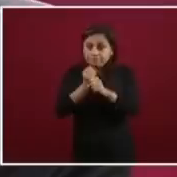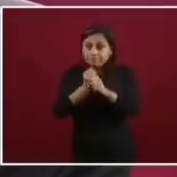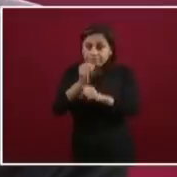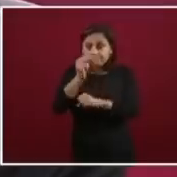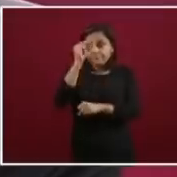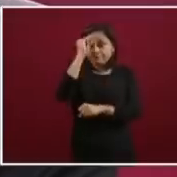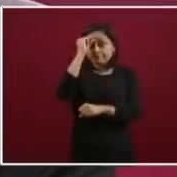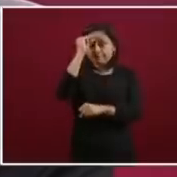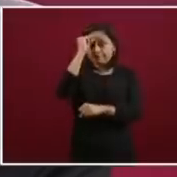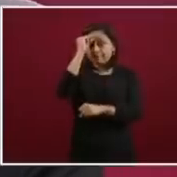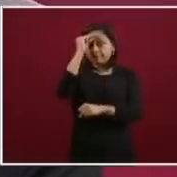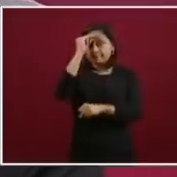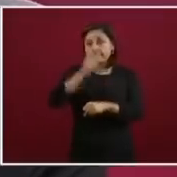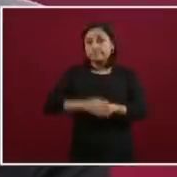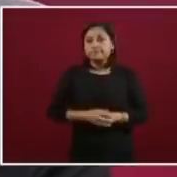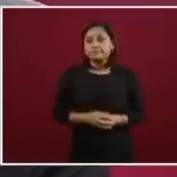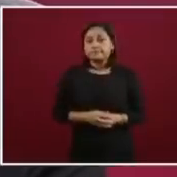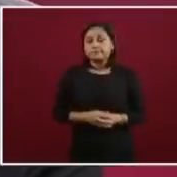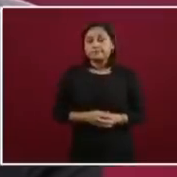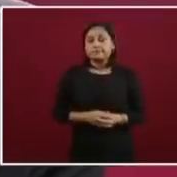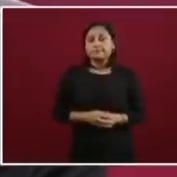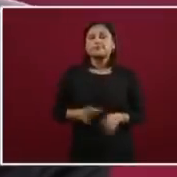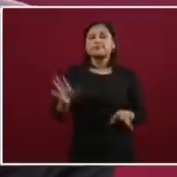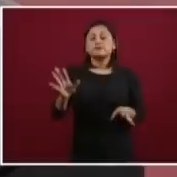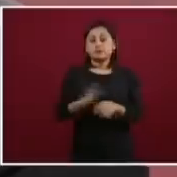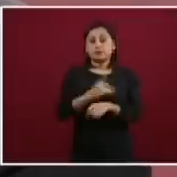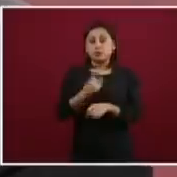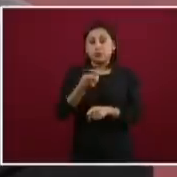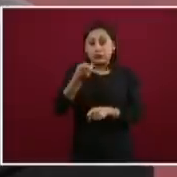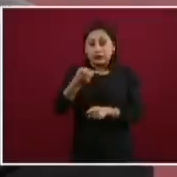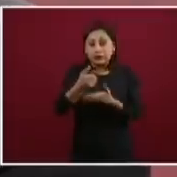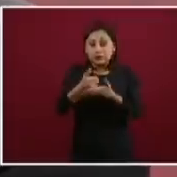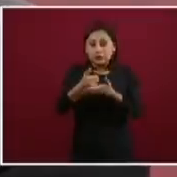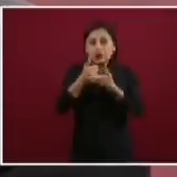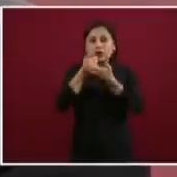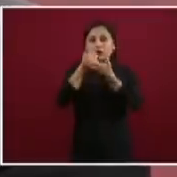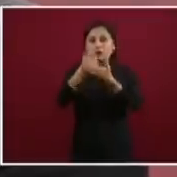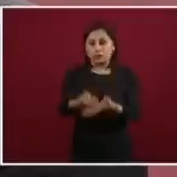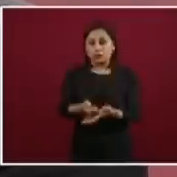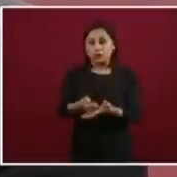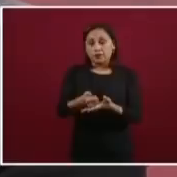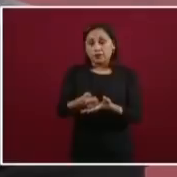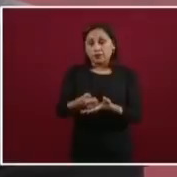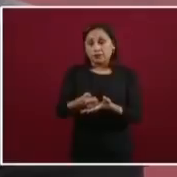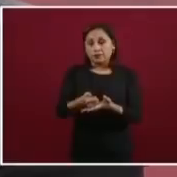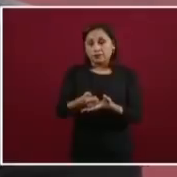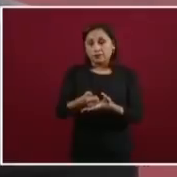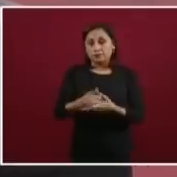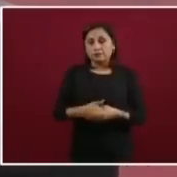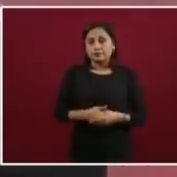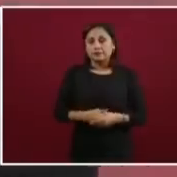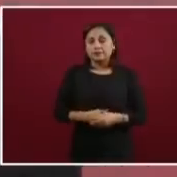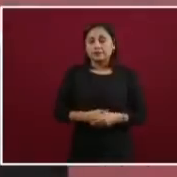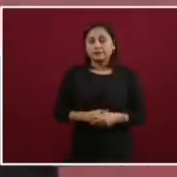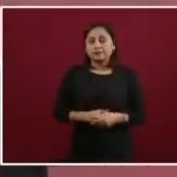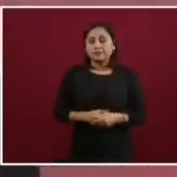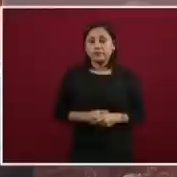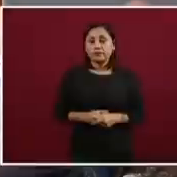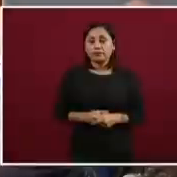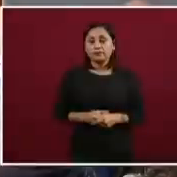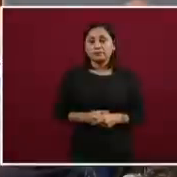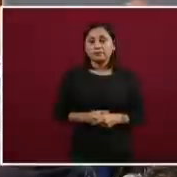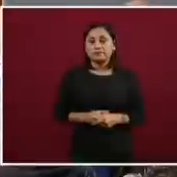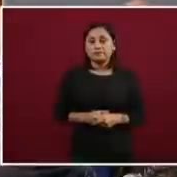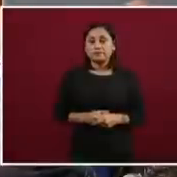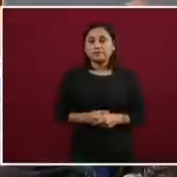porque él es mejor también usar bien la inteligencia y no